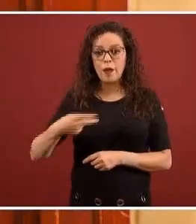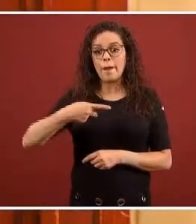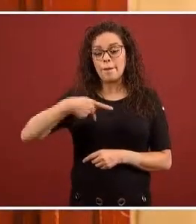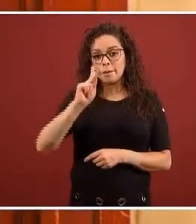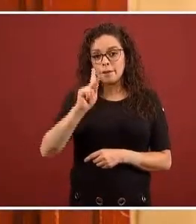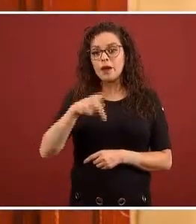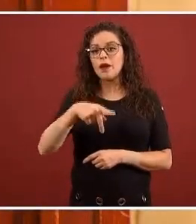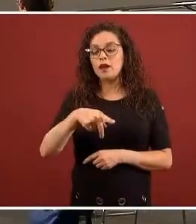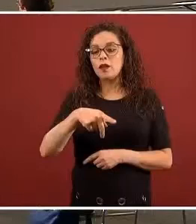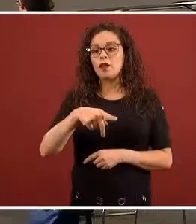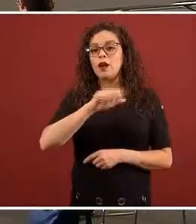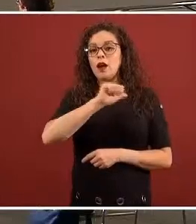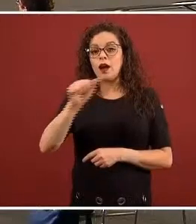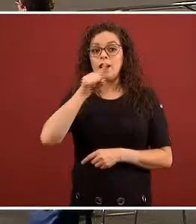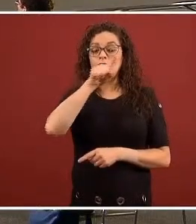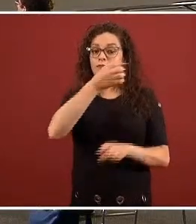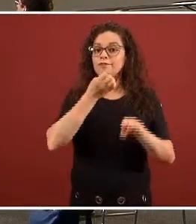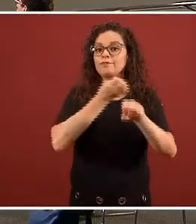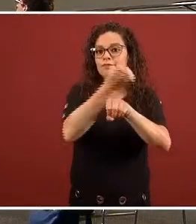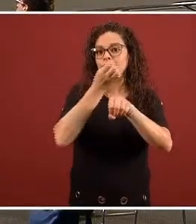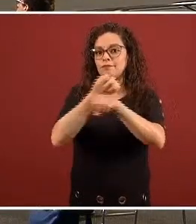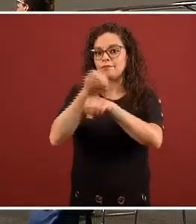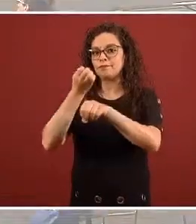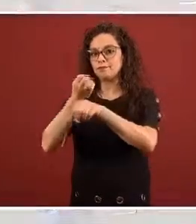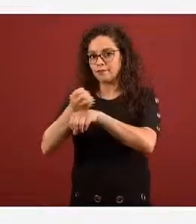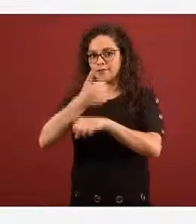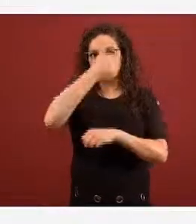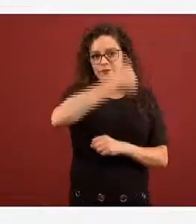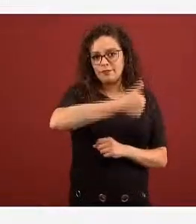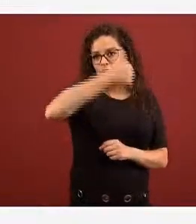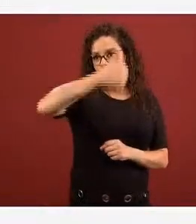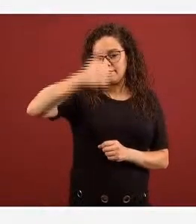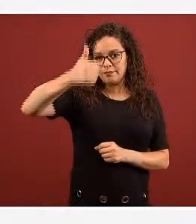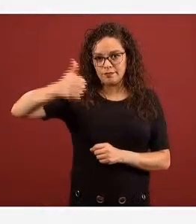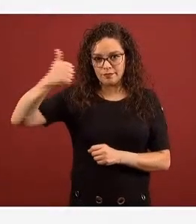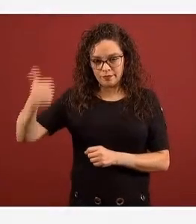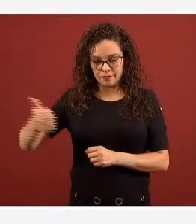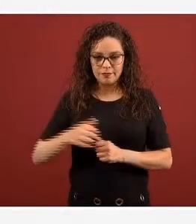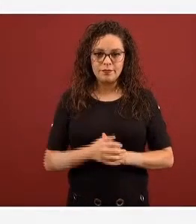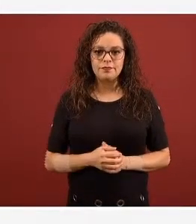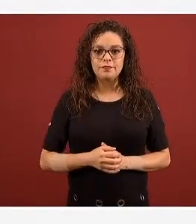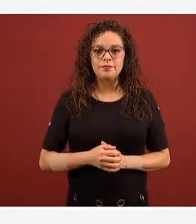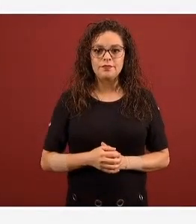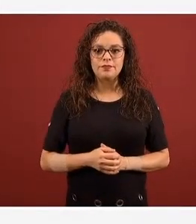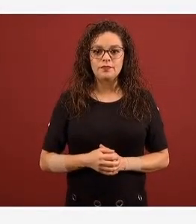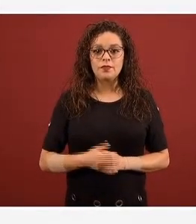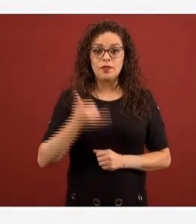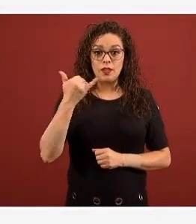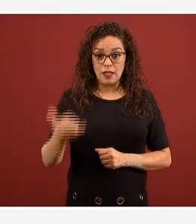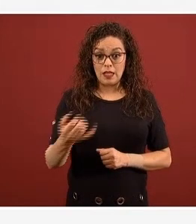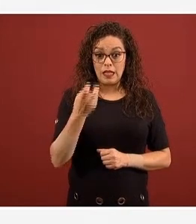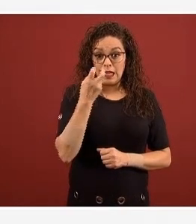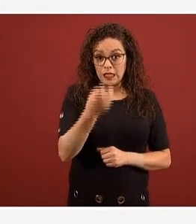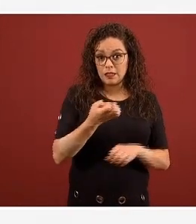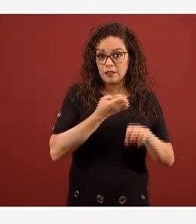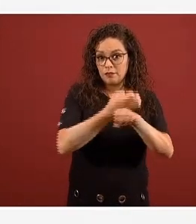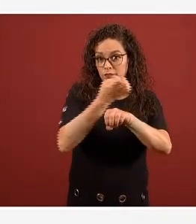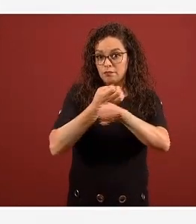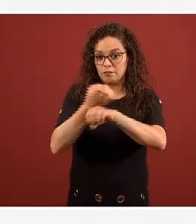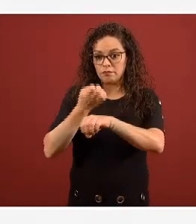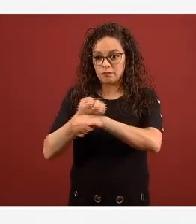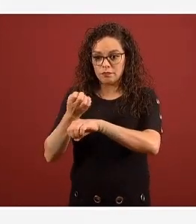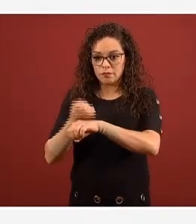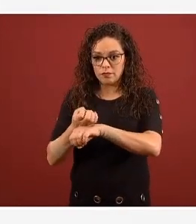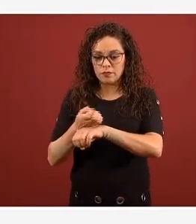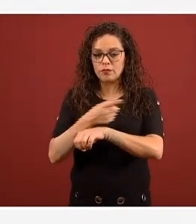por entidad federativa en las cuales se han producido, y también tenemos para cada uno de los estados cargado el dato